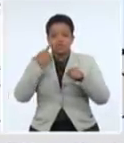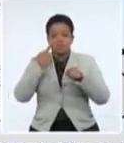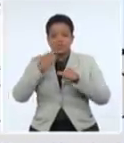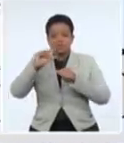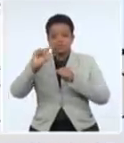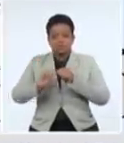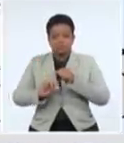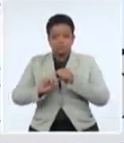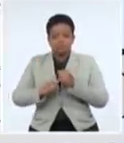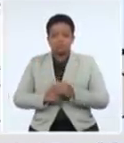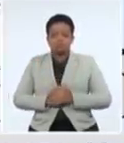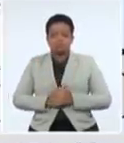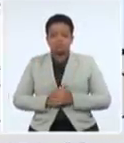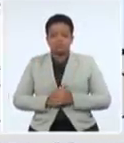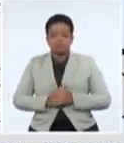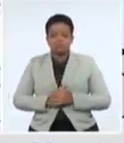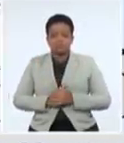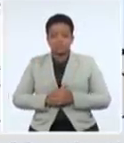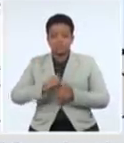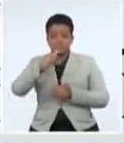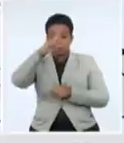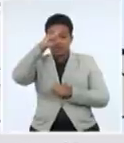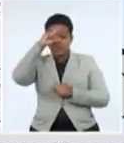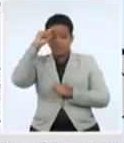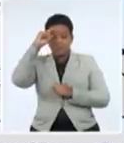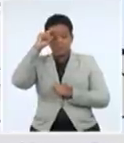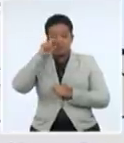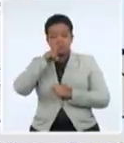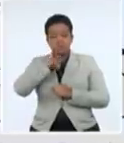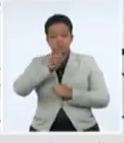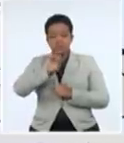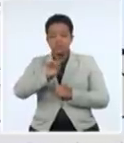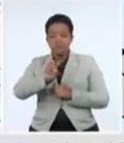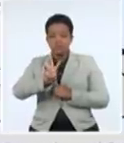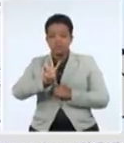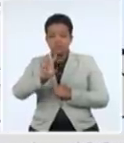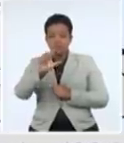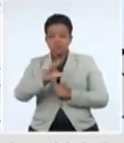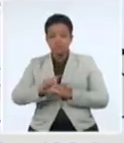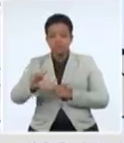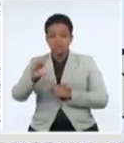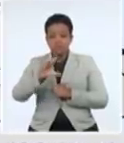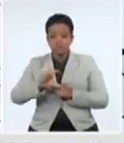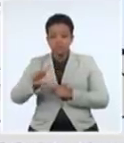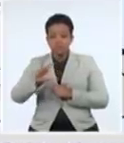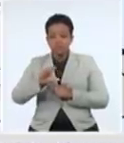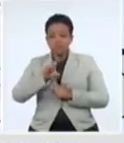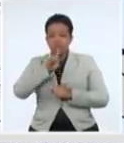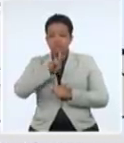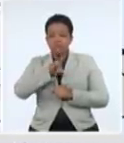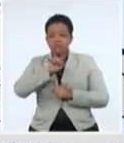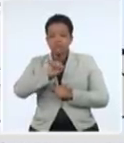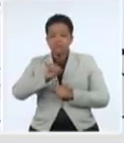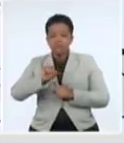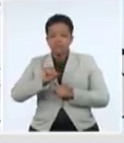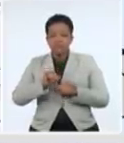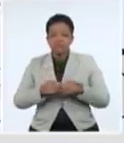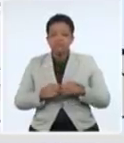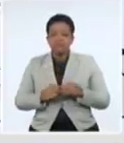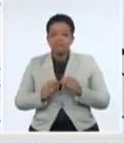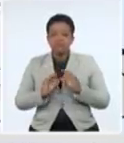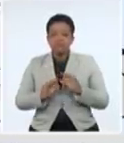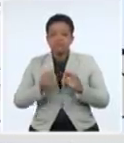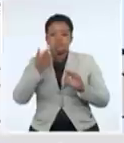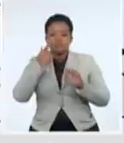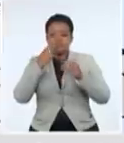obstante, Santi Espíritus con 173 y Camagüey con 166 son todavía